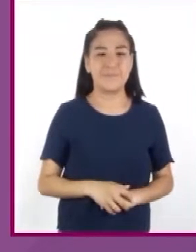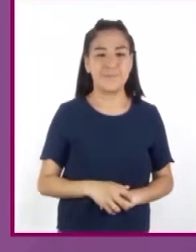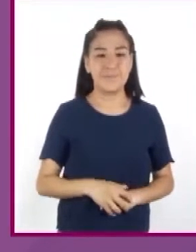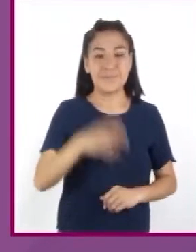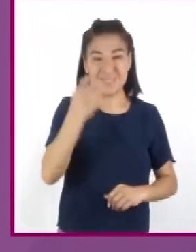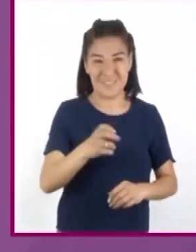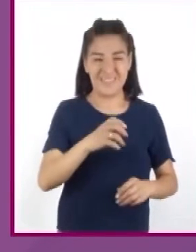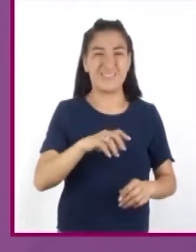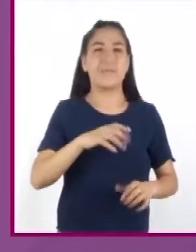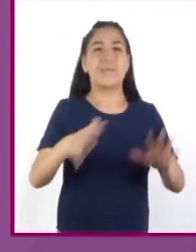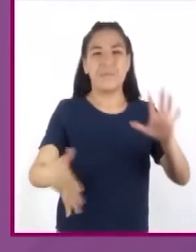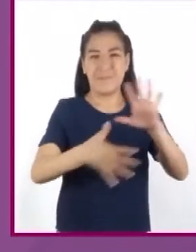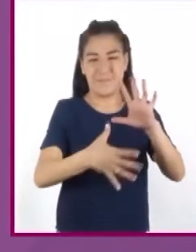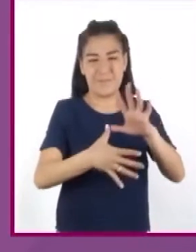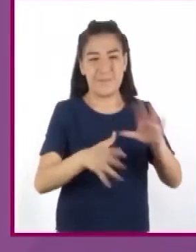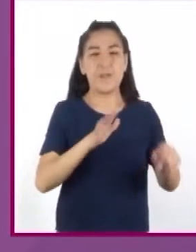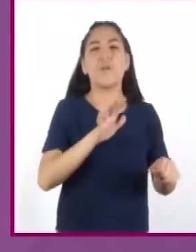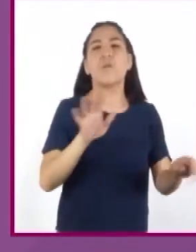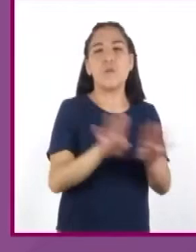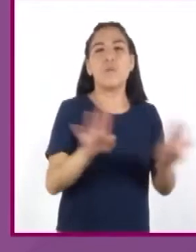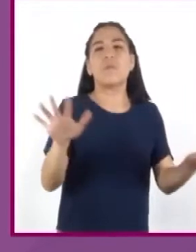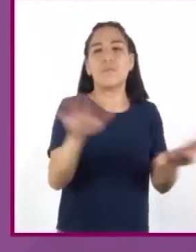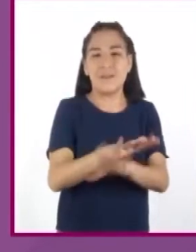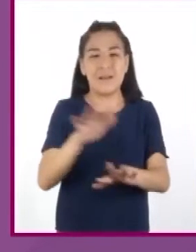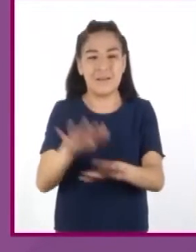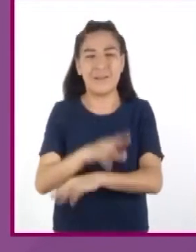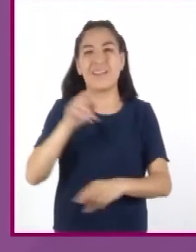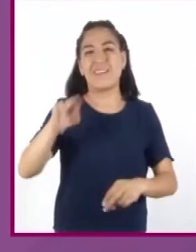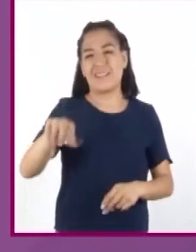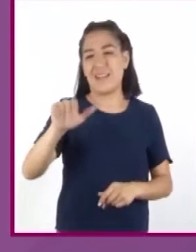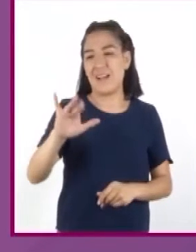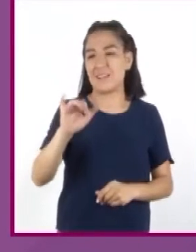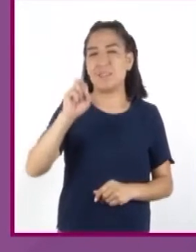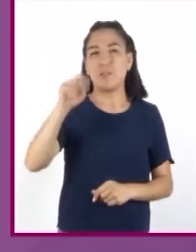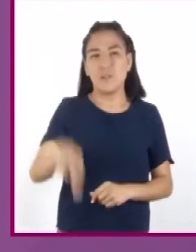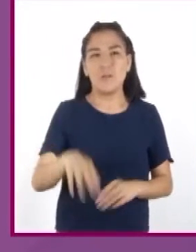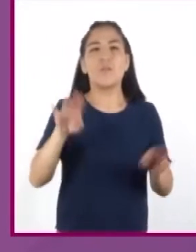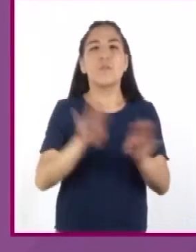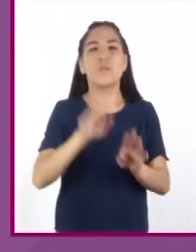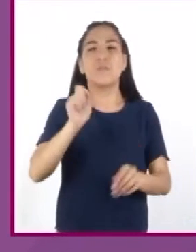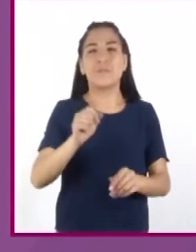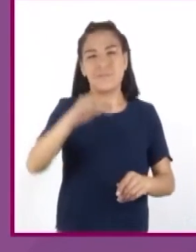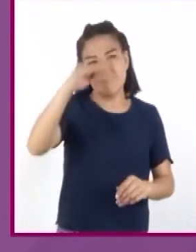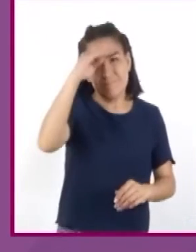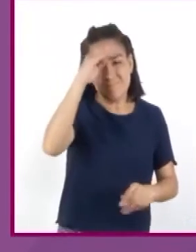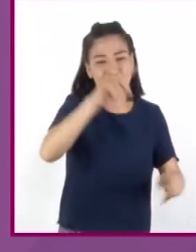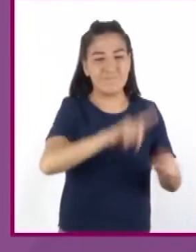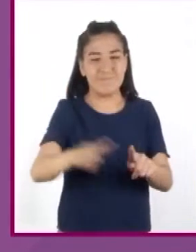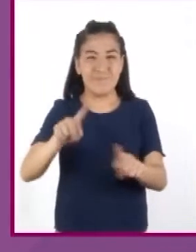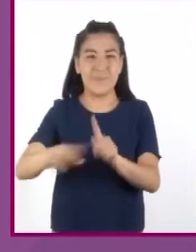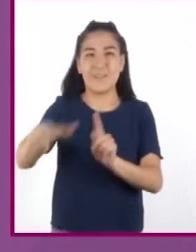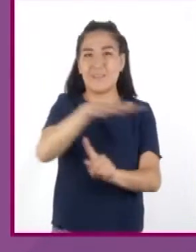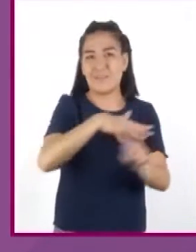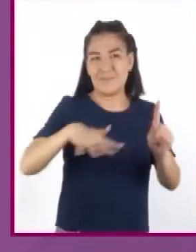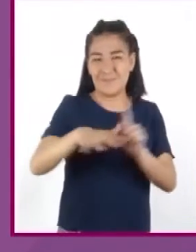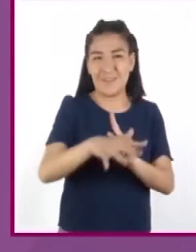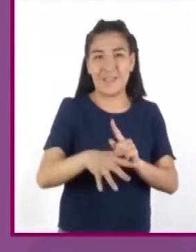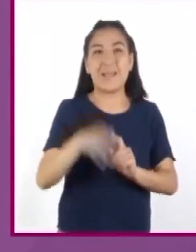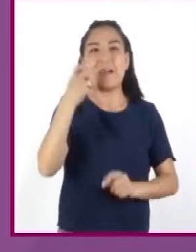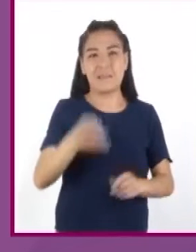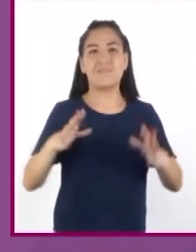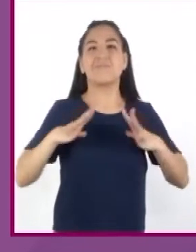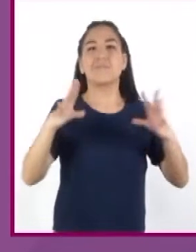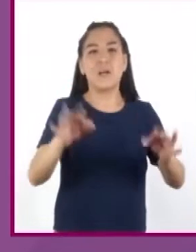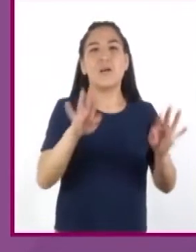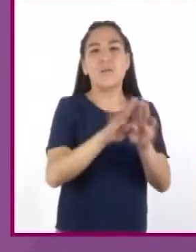países de América se fueron consolidando como naciones, de acuerdo con su manera de pensar y de vivir sus entornos específicos. De ello